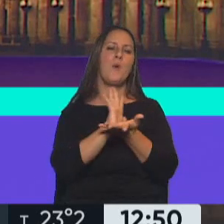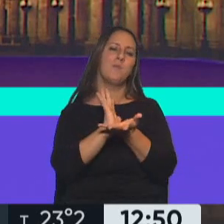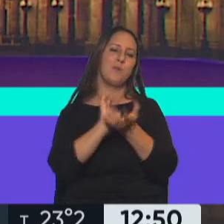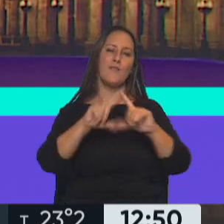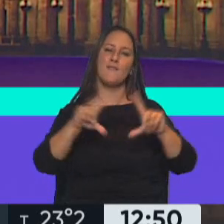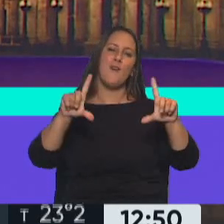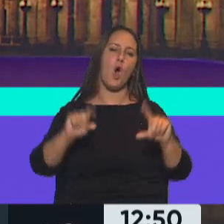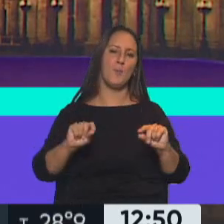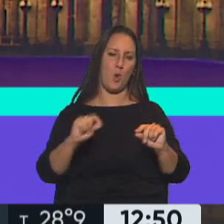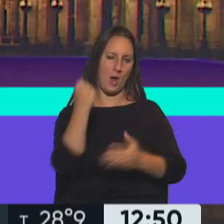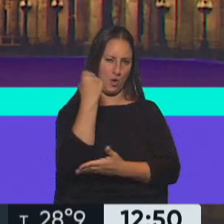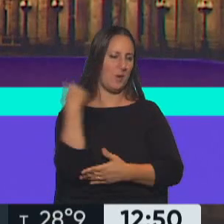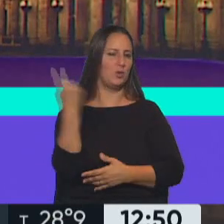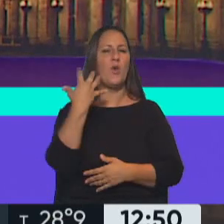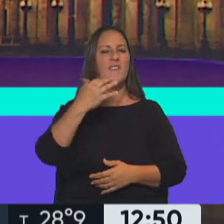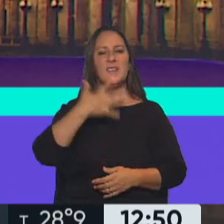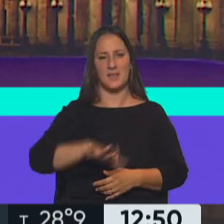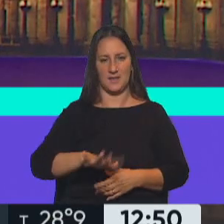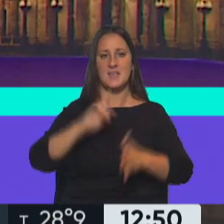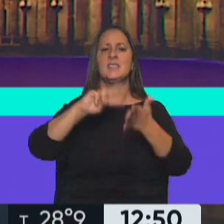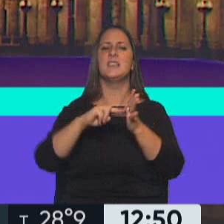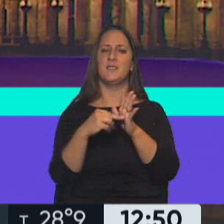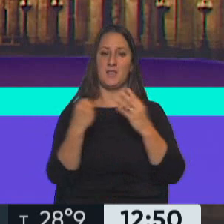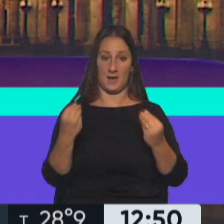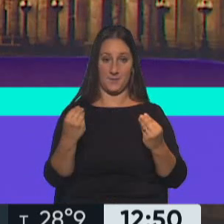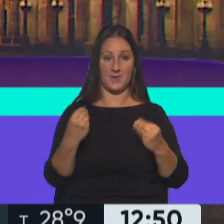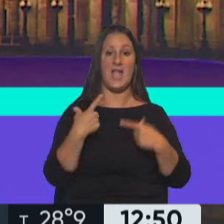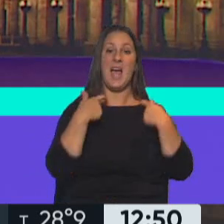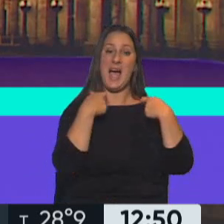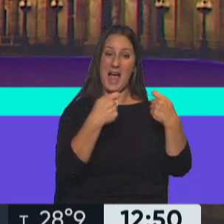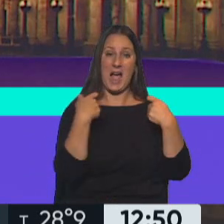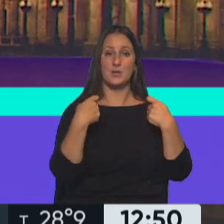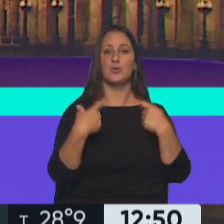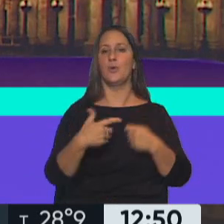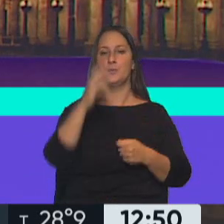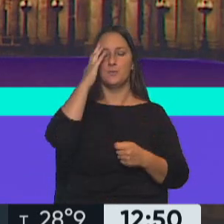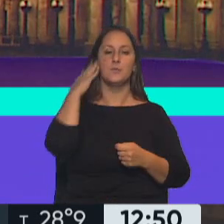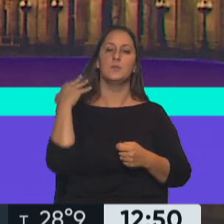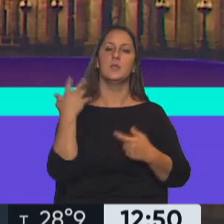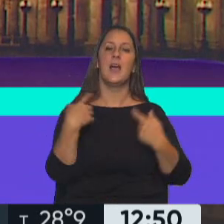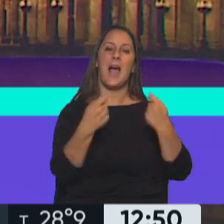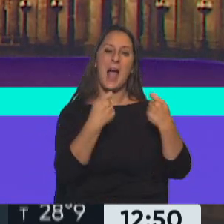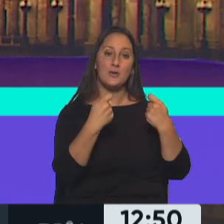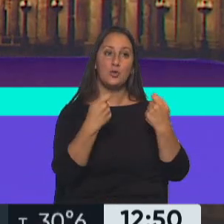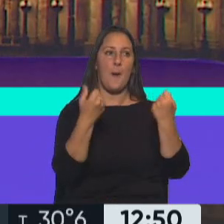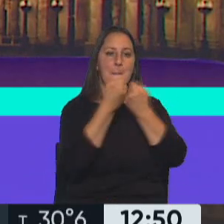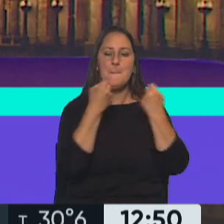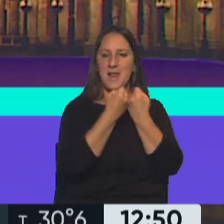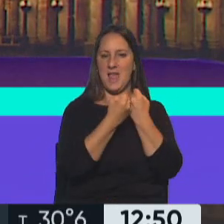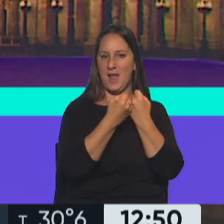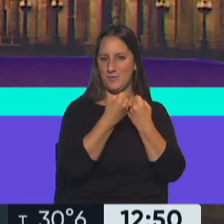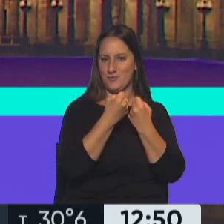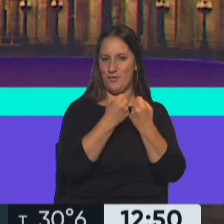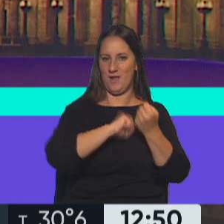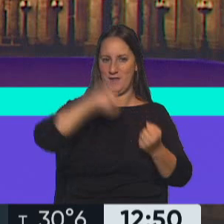merece que sea entendida por todos. ¿Esto qué significa? Que el gasto se va, voy a usar una criollada, se va a boxear con la inflación. El gasto